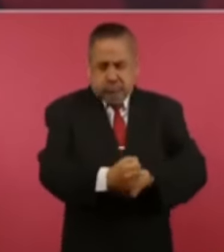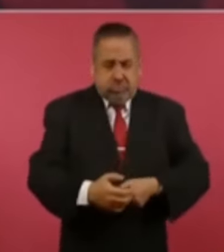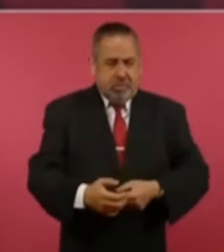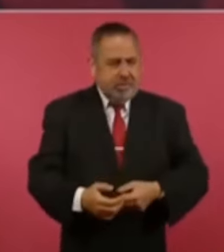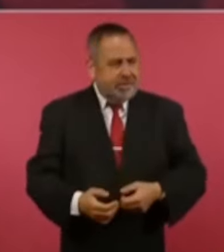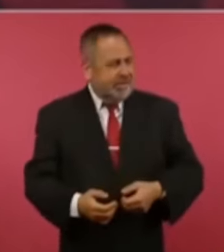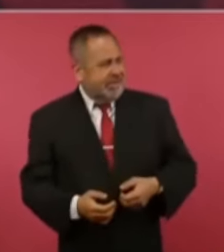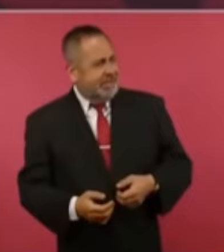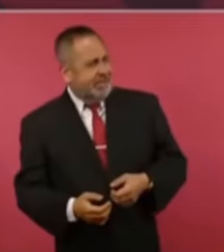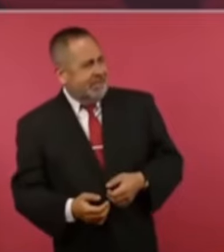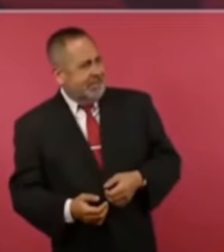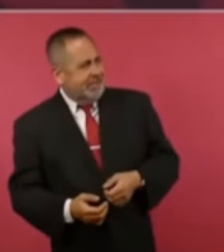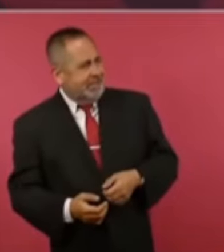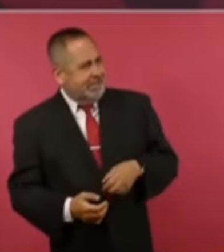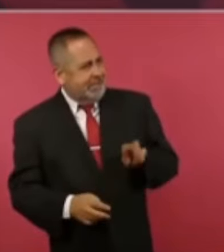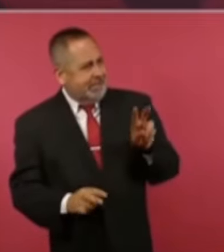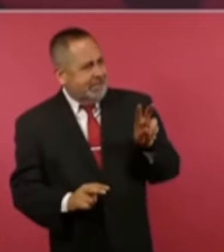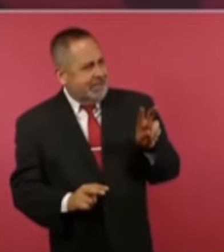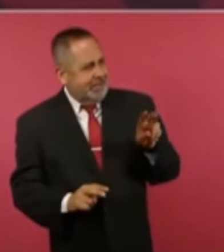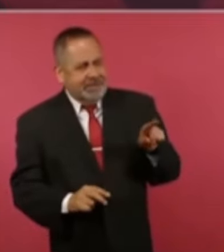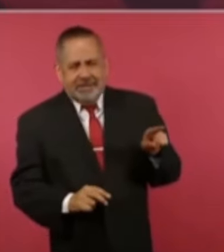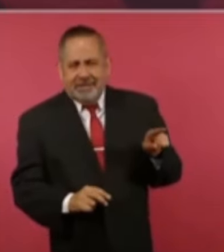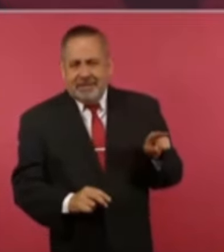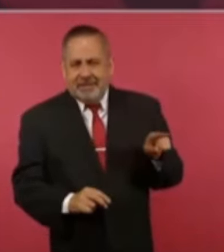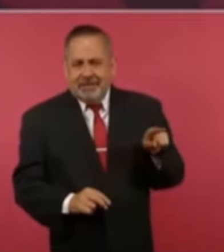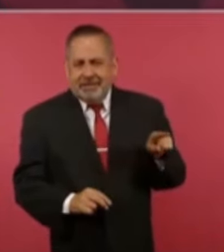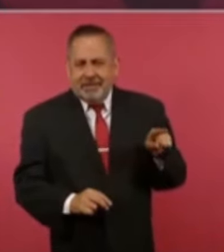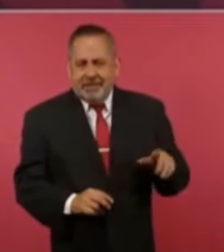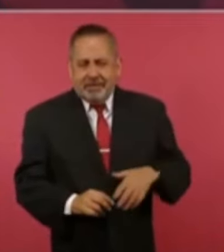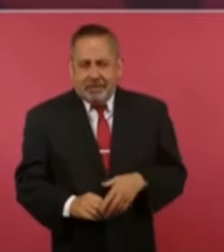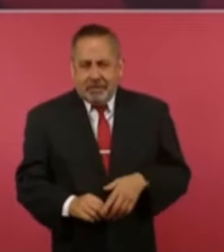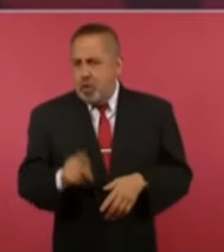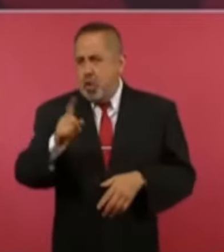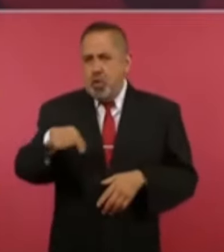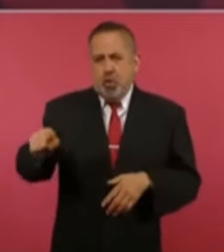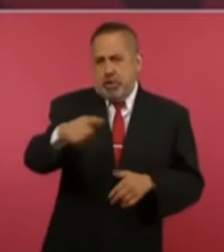porque están jóvenes.